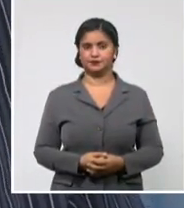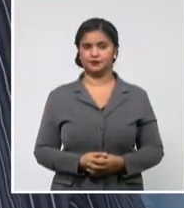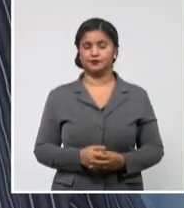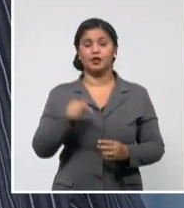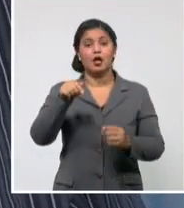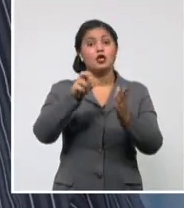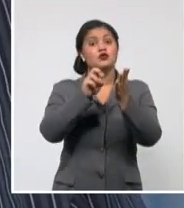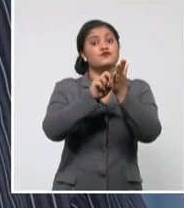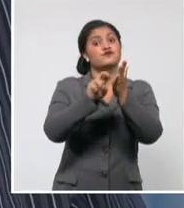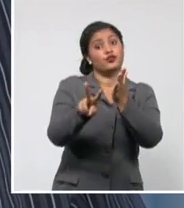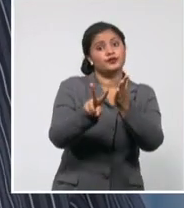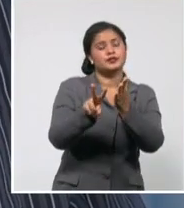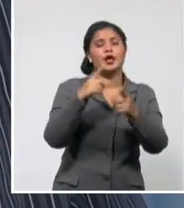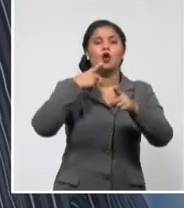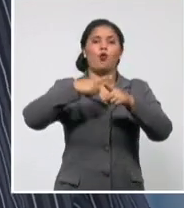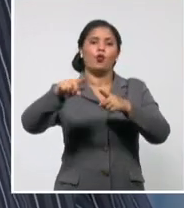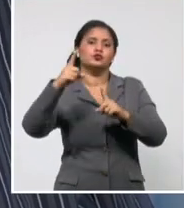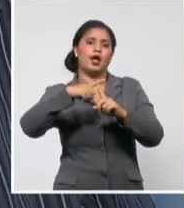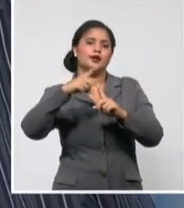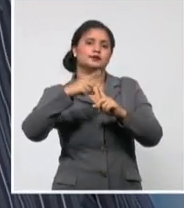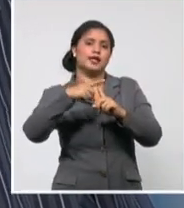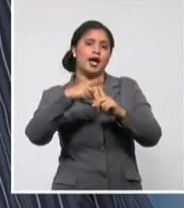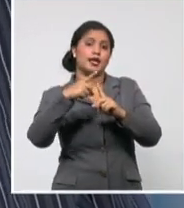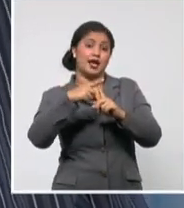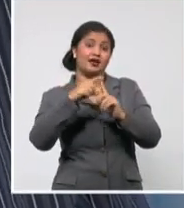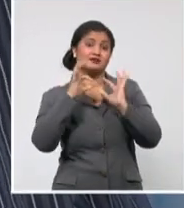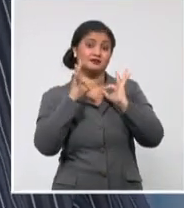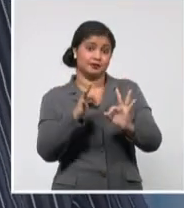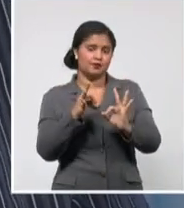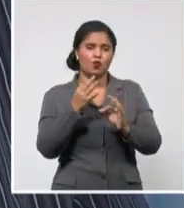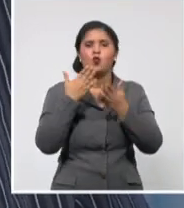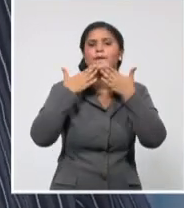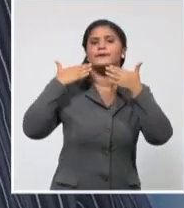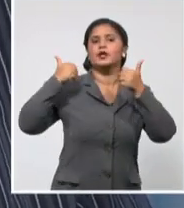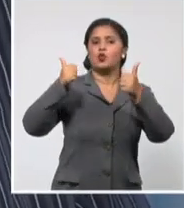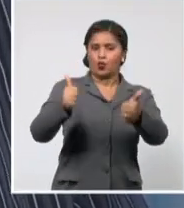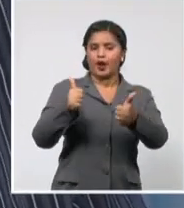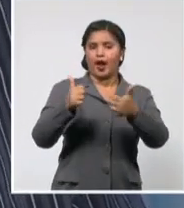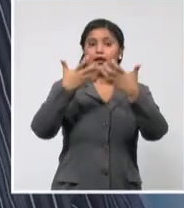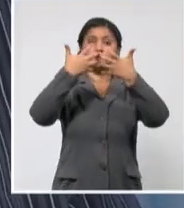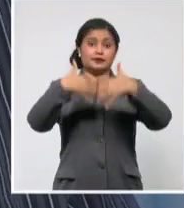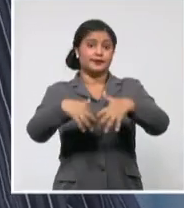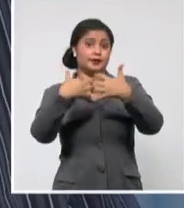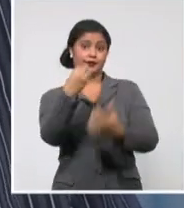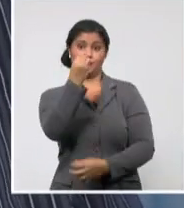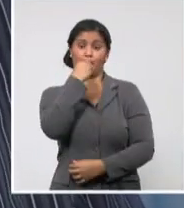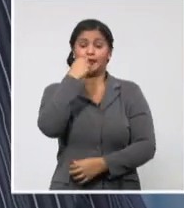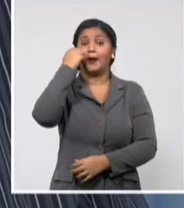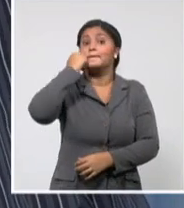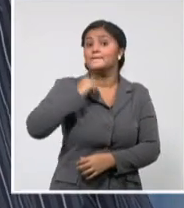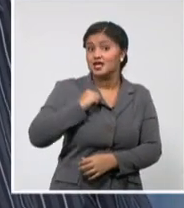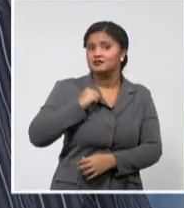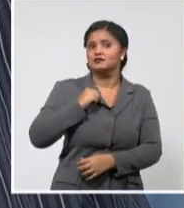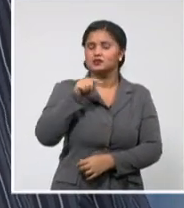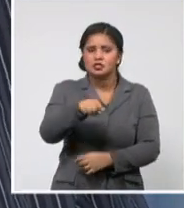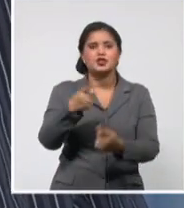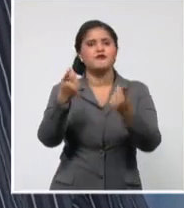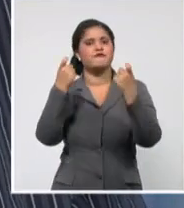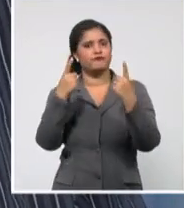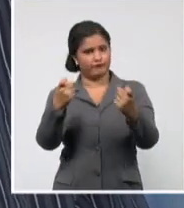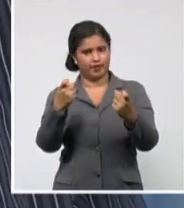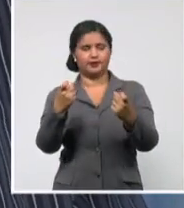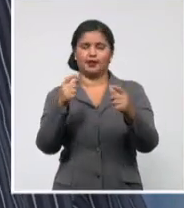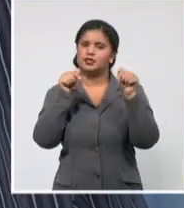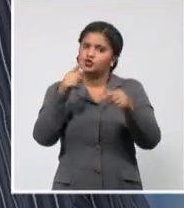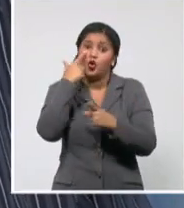otra tarea, el otro señalamiento que tenemos de lograr el encadenamiento productivo de la industria con el resto de la producción primaria, también creo que tenemos un reto importante.